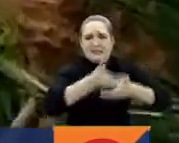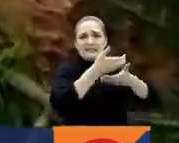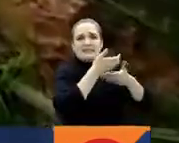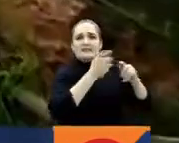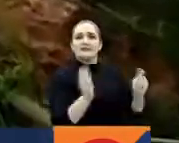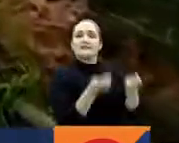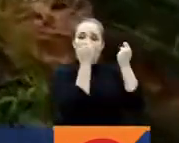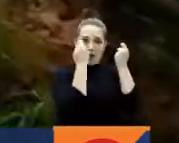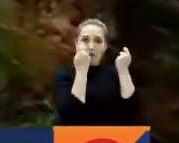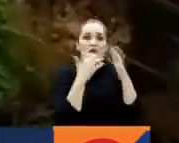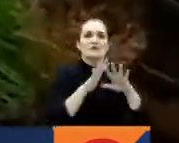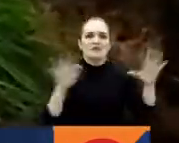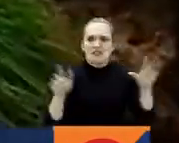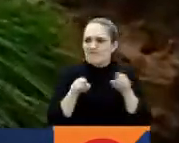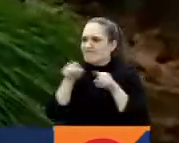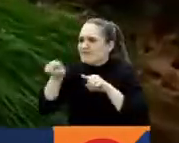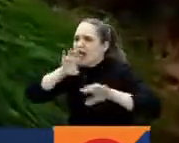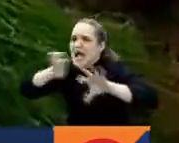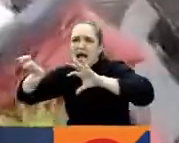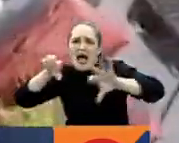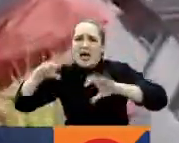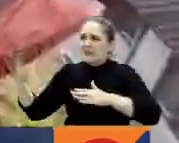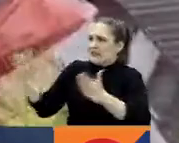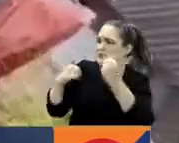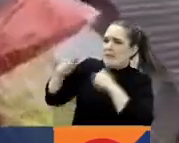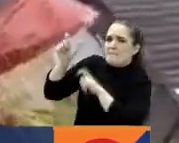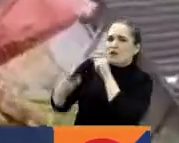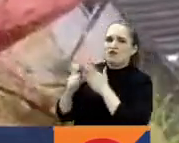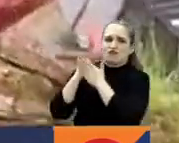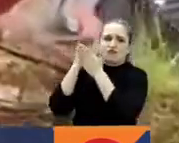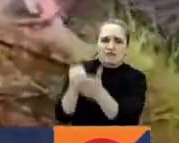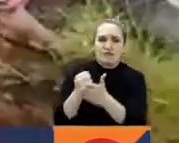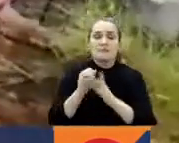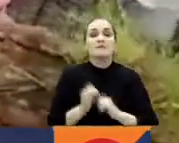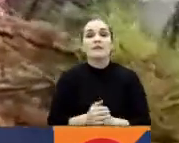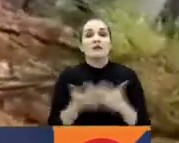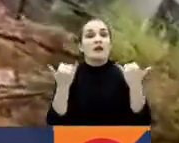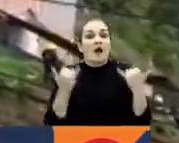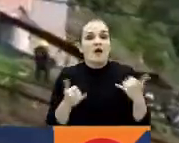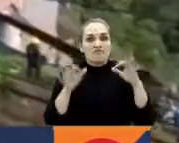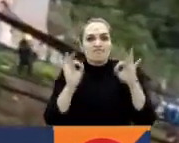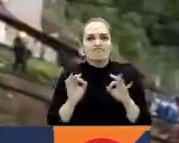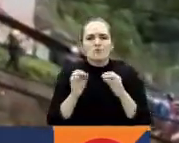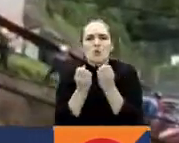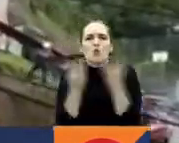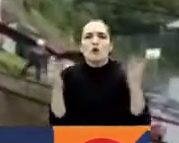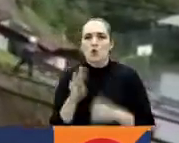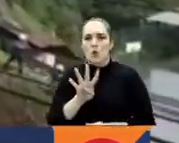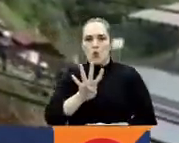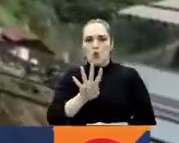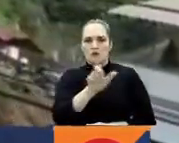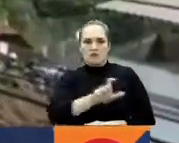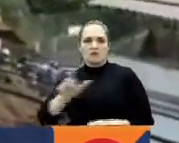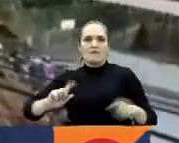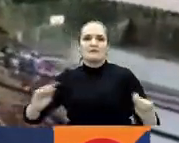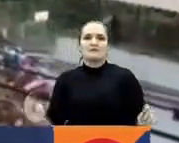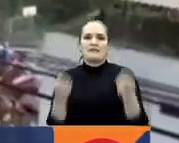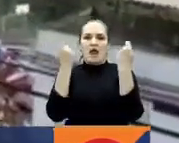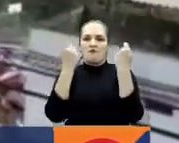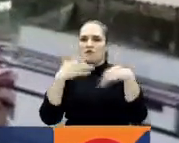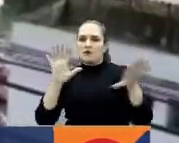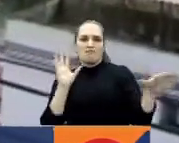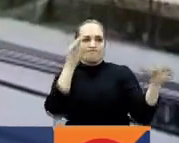entrar vecinos, rescatistas. Según los primeros reportes de los organismos de socorro, 4 personas fueron rescatadas, todas